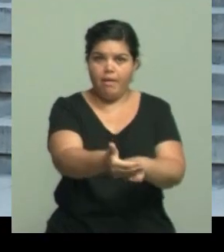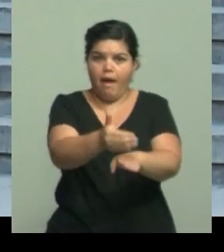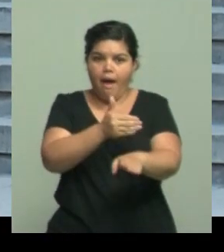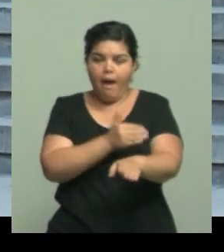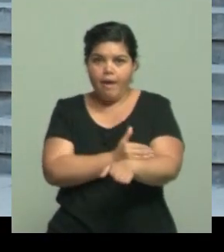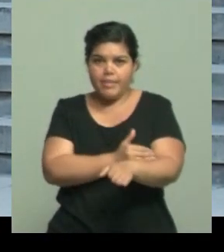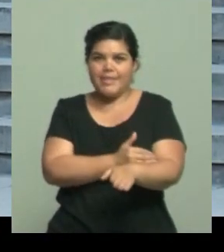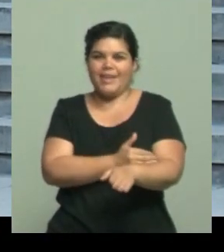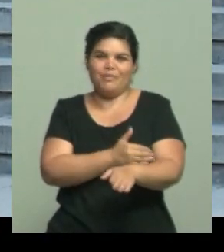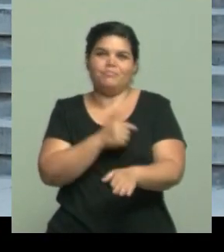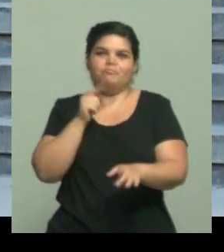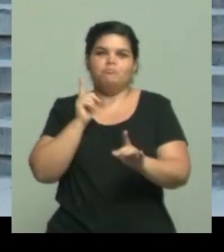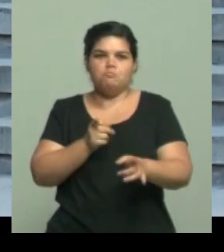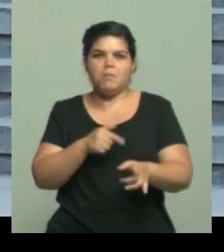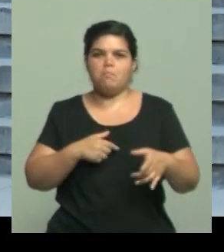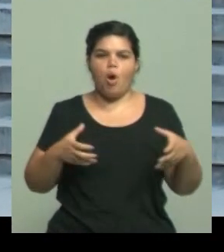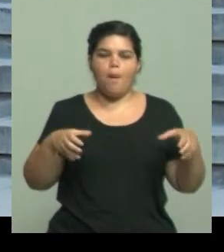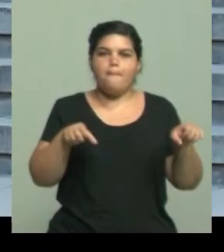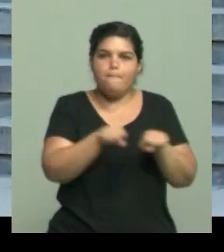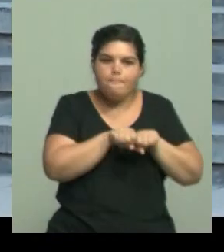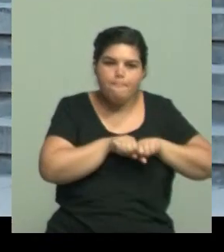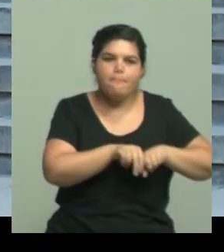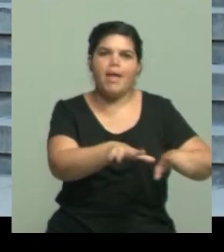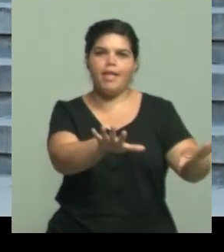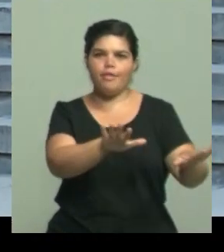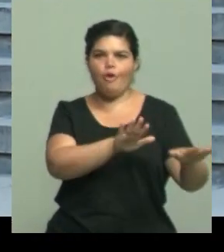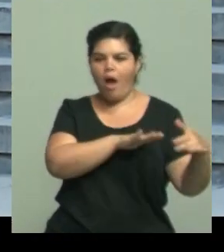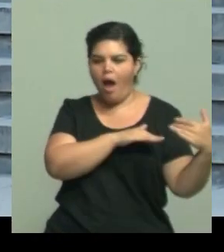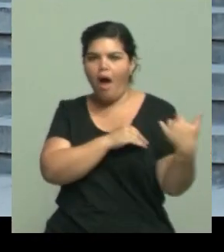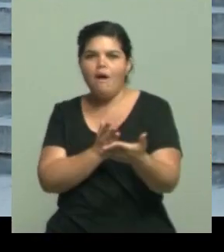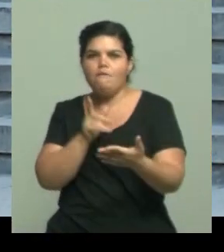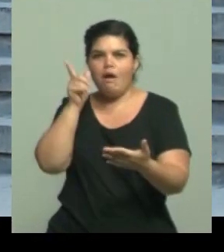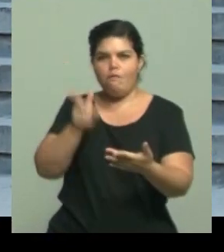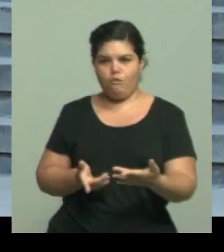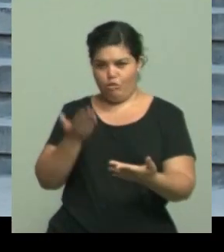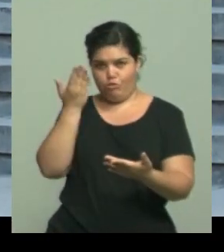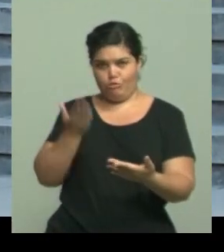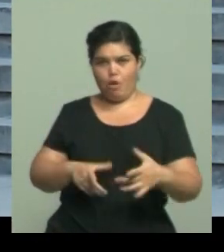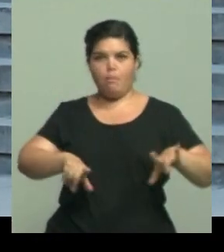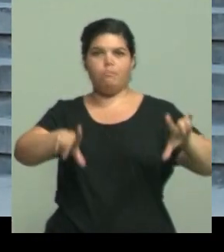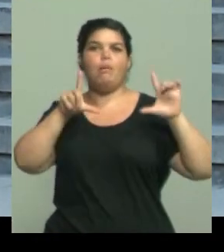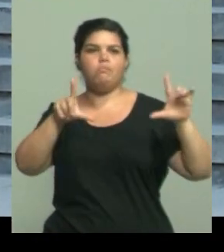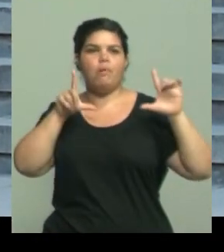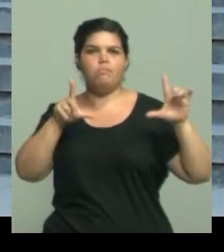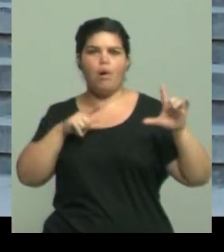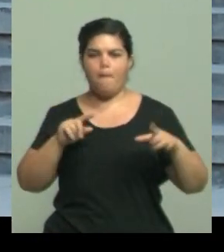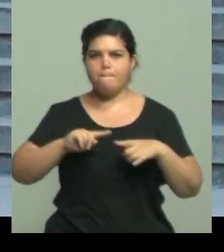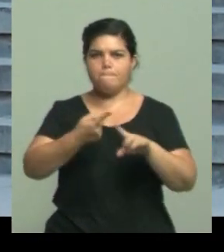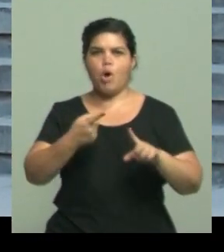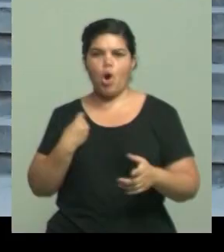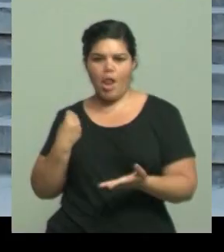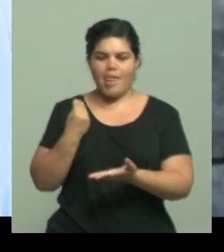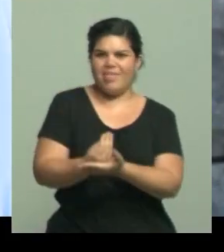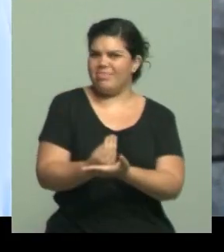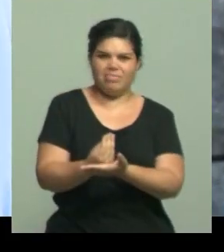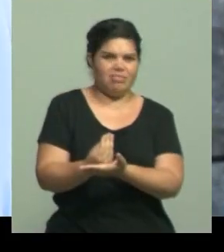cual los medios no se guiaban o no apostaban tanto, tal vez desde su imagen como político. Y de golpe sale